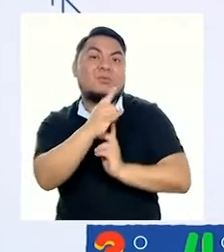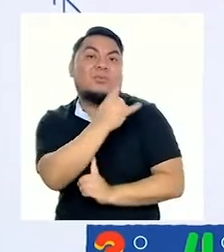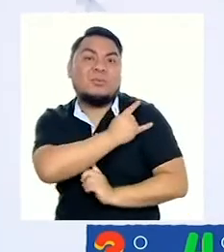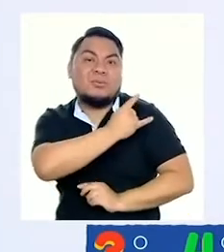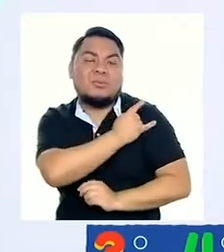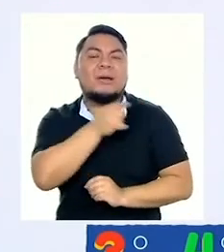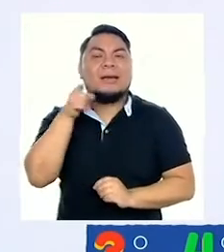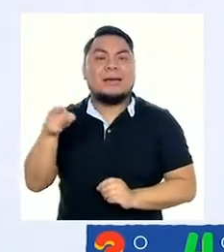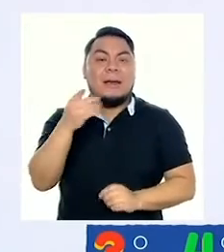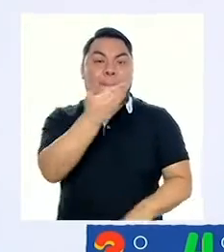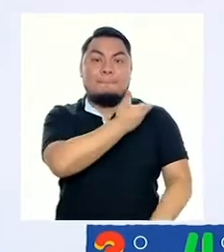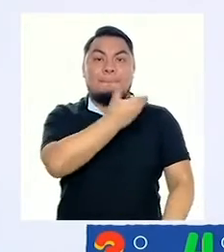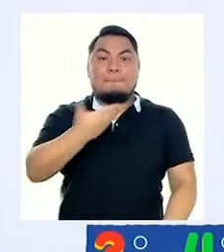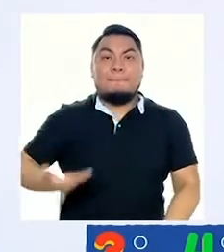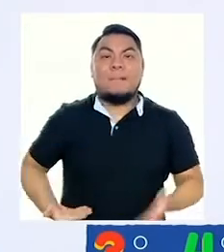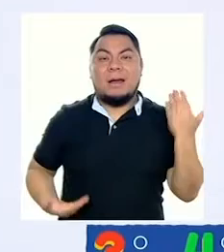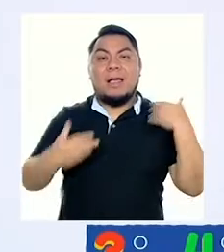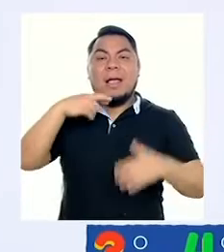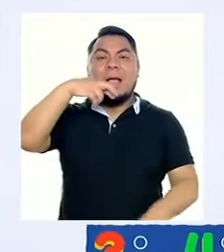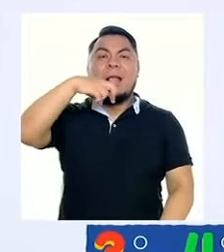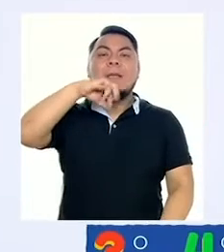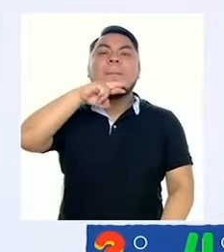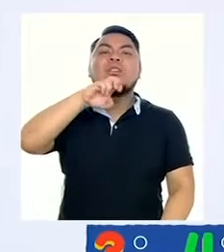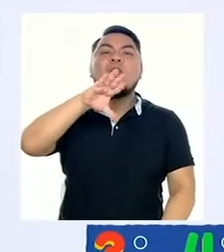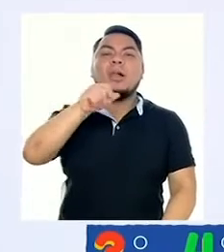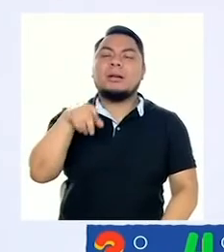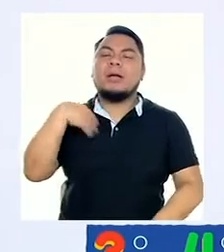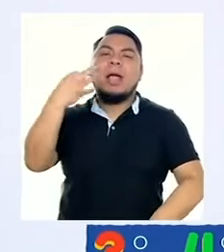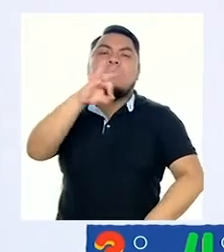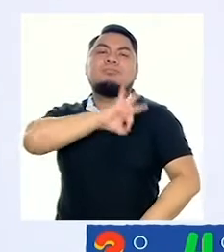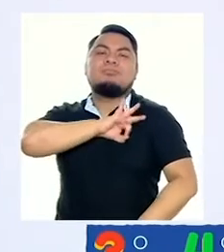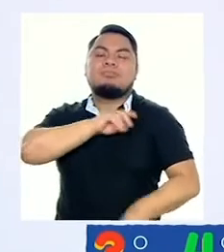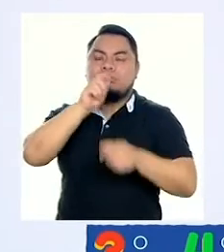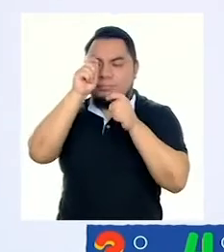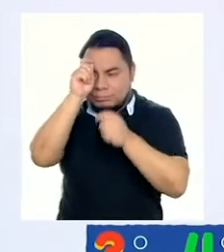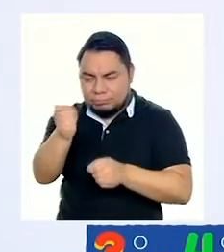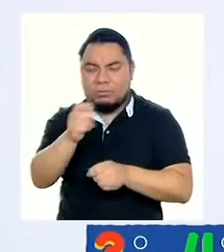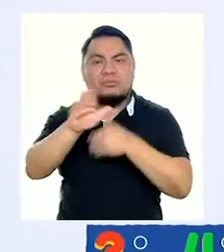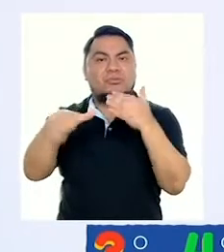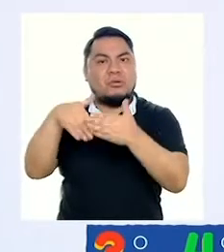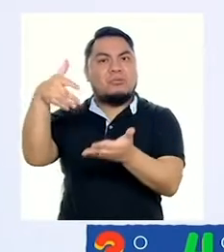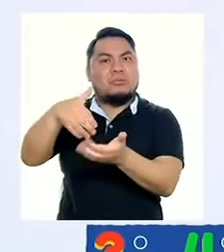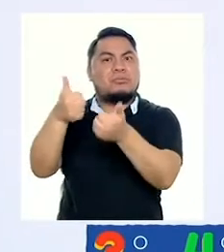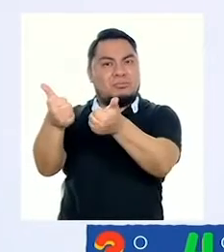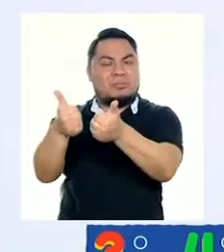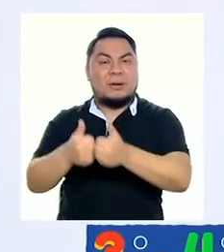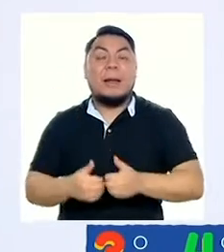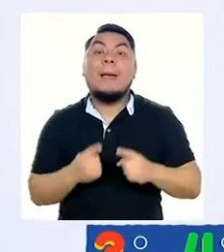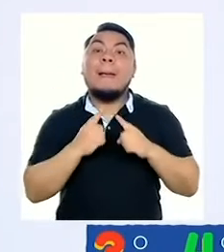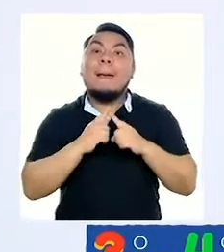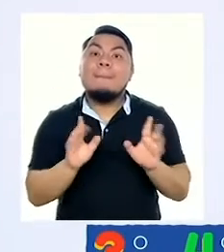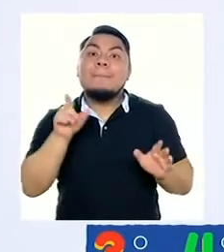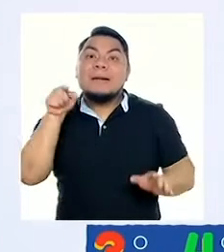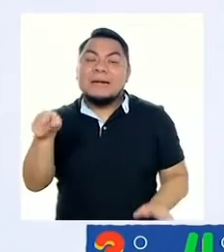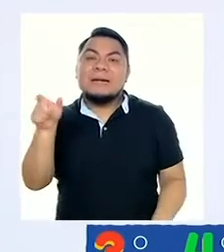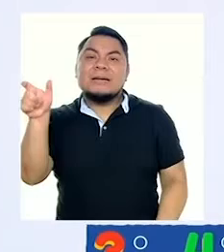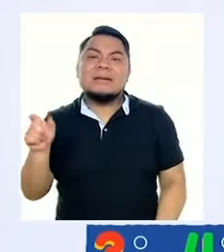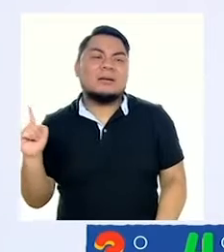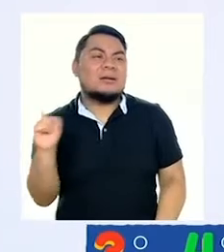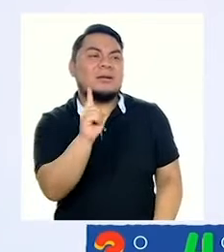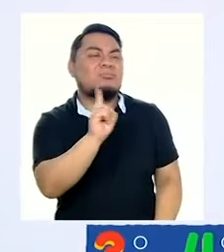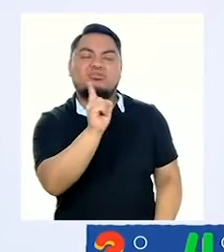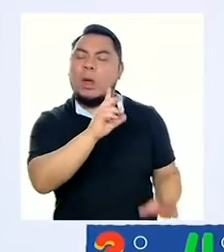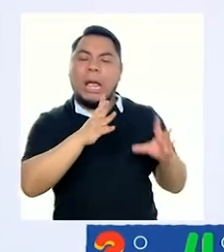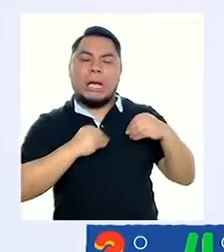universidad, el presidente Pierola quiso darle un premio y reconocerla por todo lo alto. Sin embargo, ella no